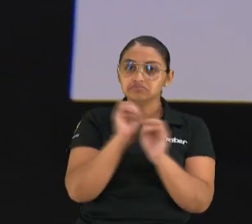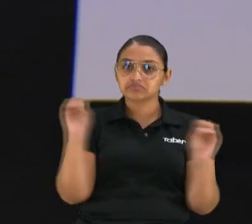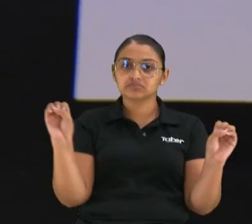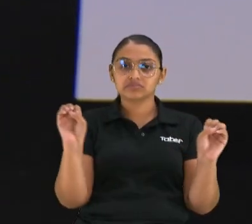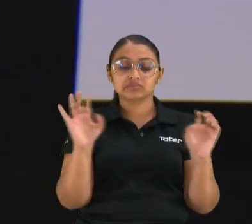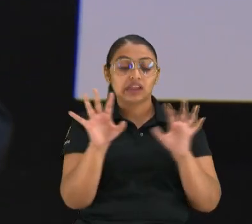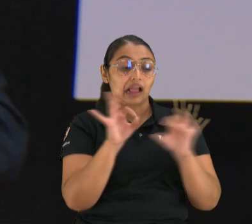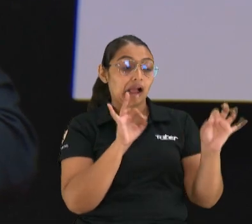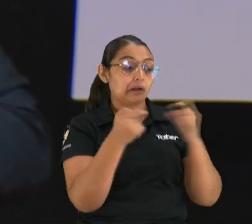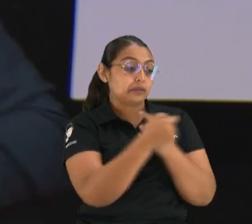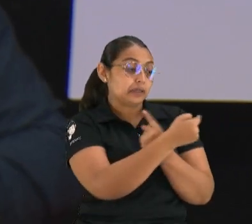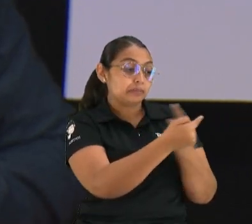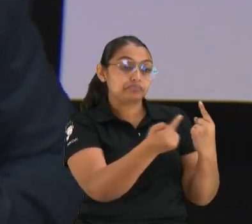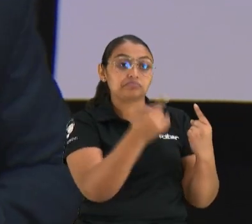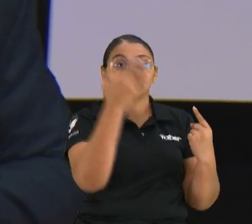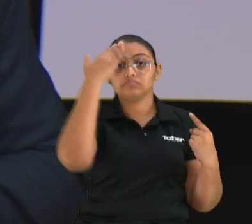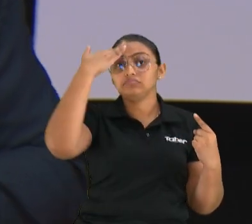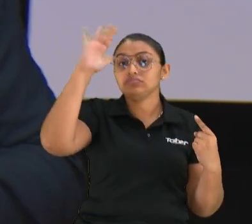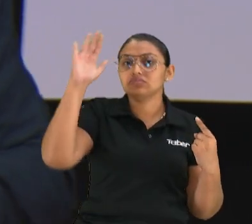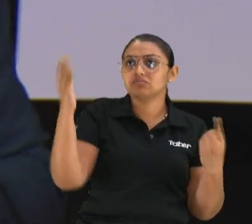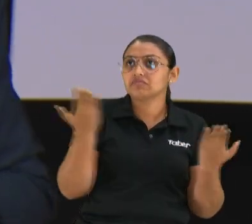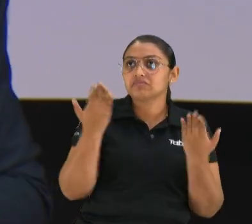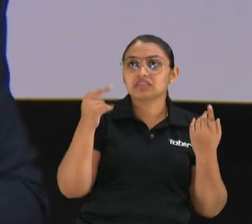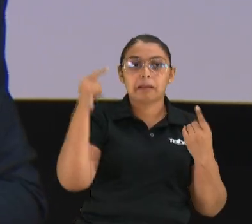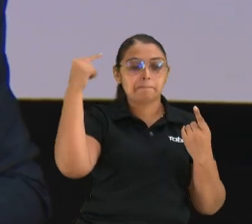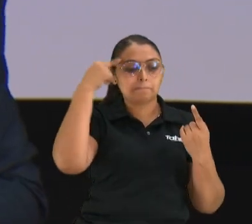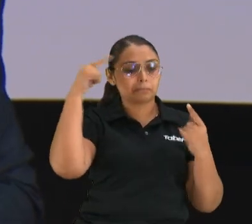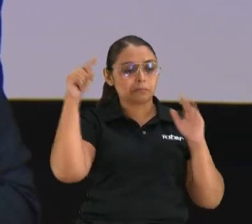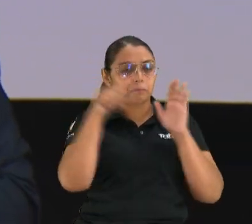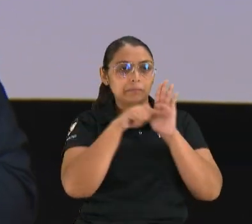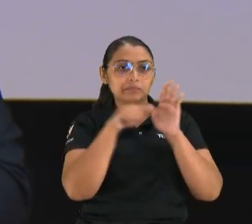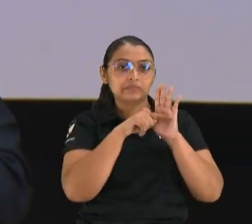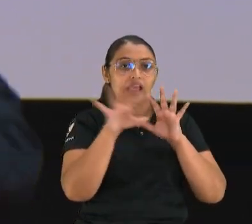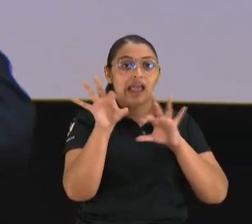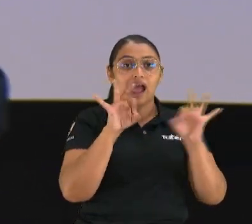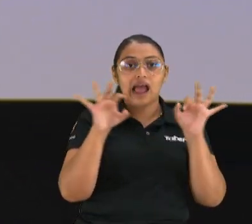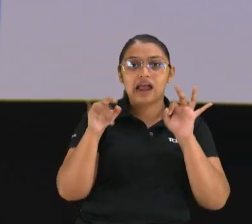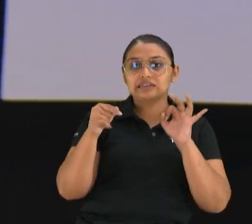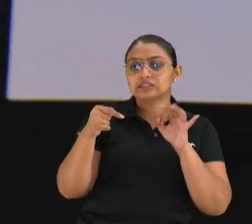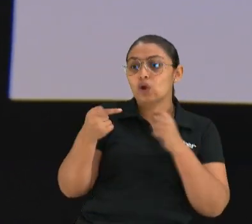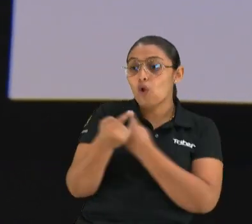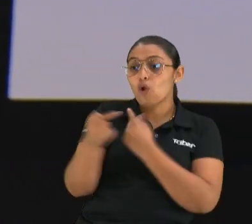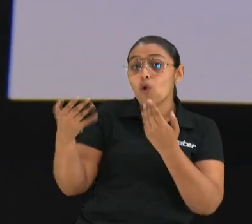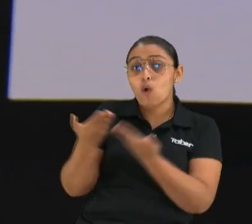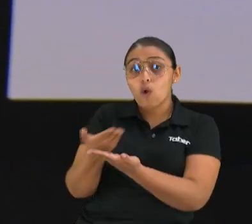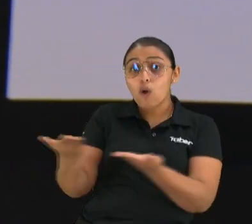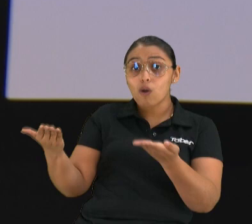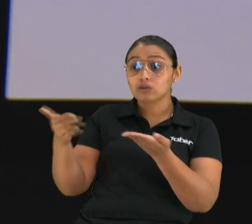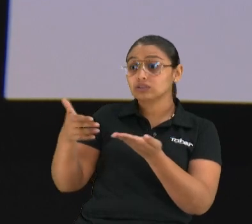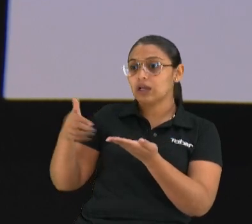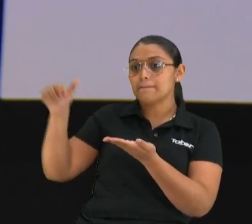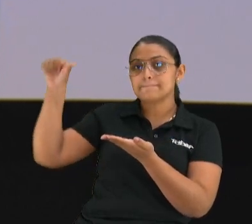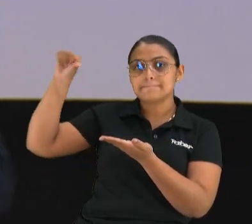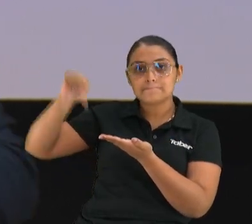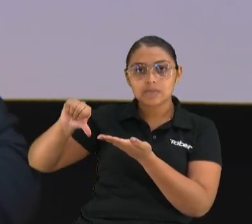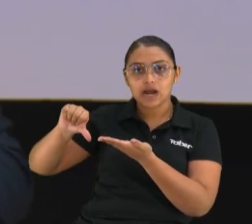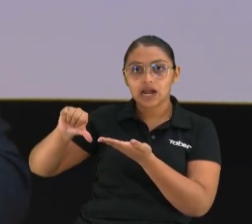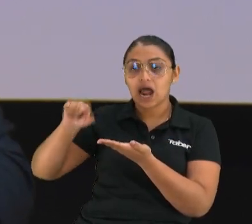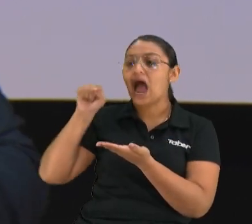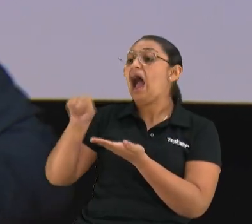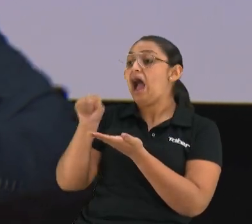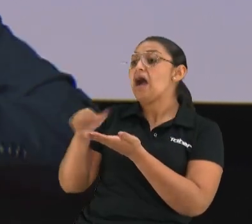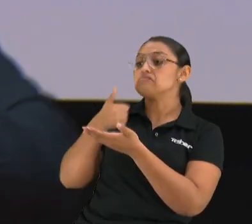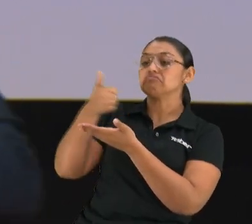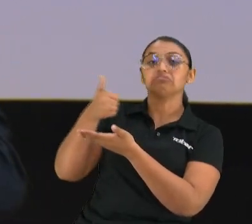hayan ni qué hacer porque tiene mente reprobadas que a lo bueno le llaman malo y a lo malo le llaman bueno ven caballos con alas no